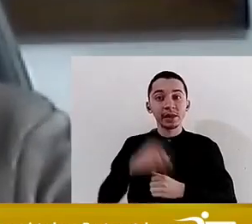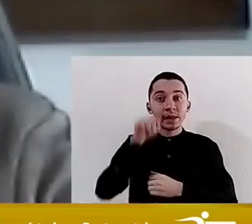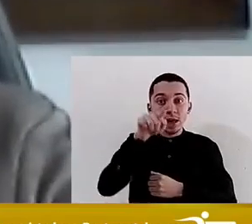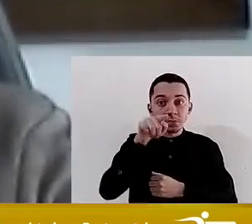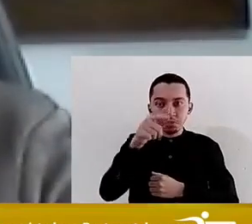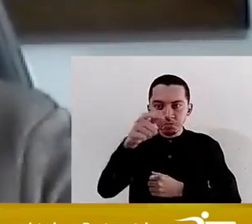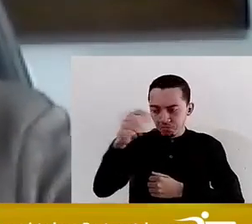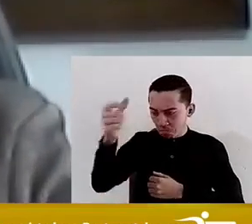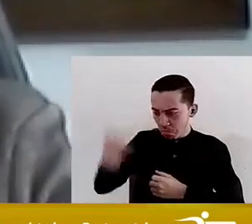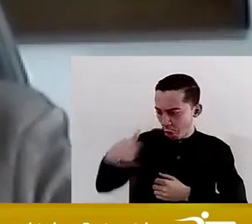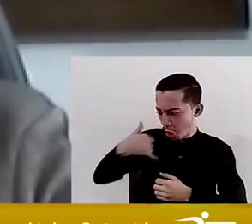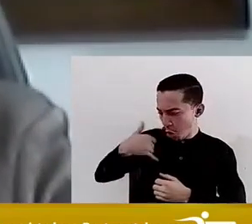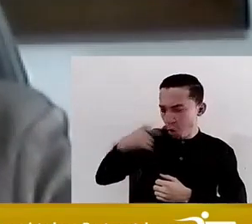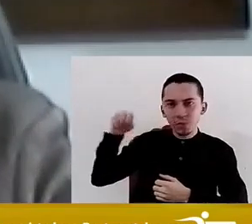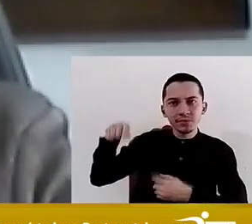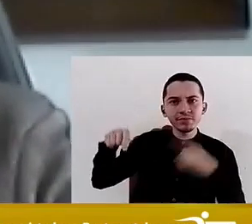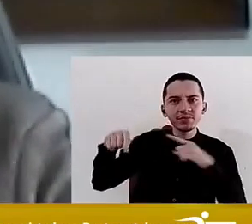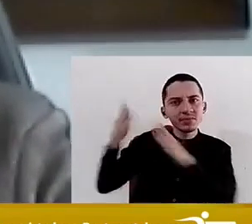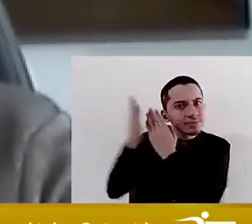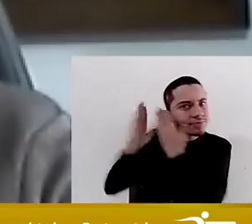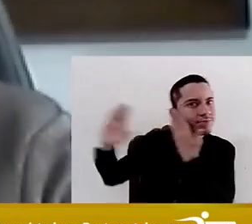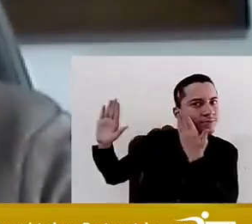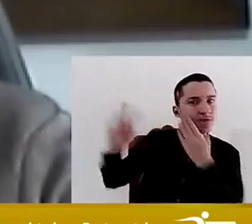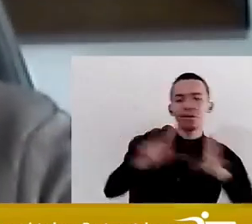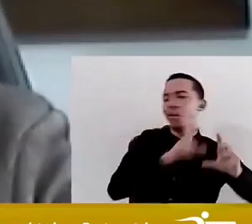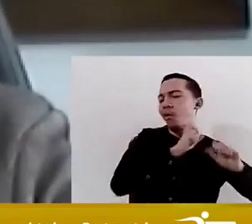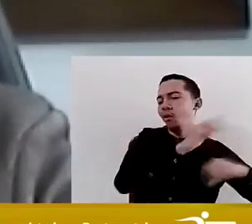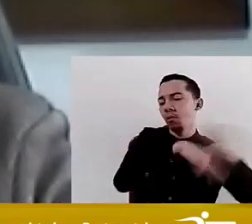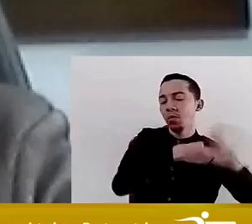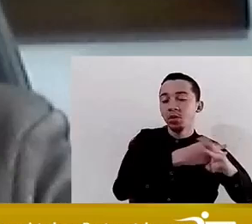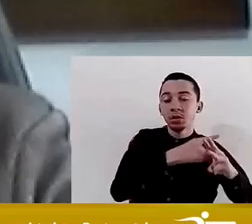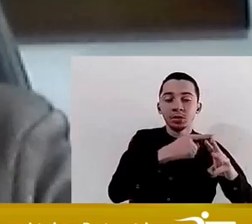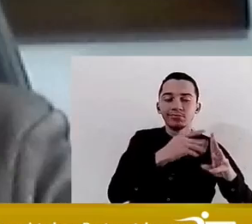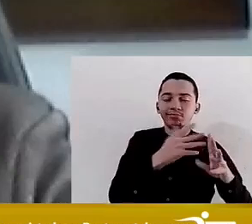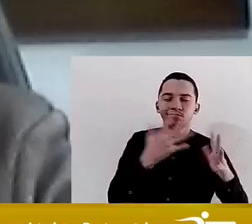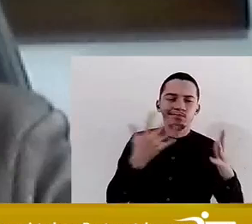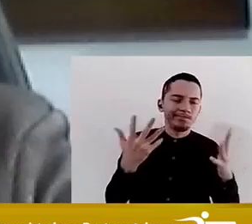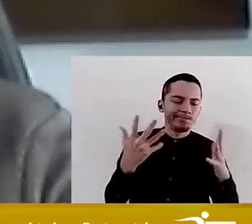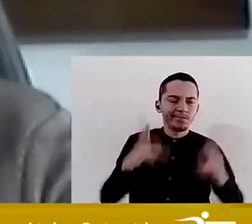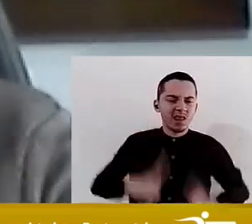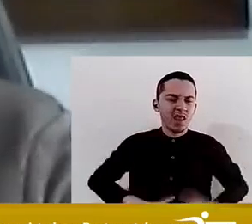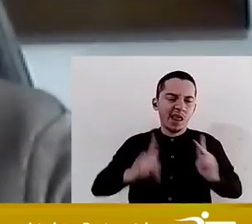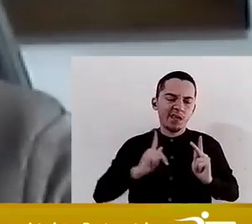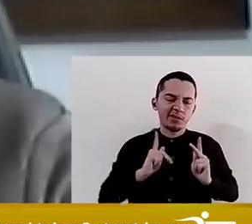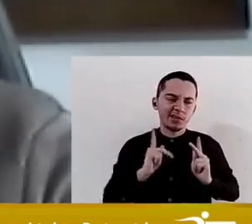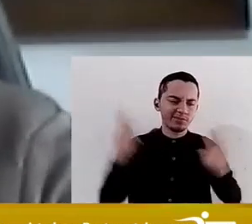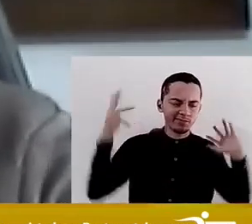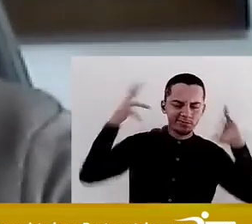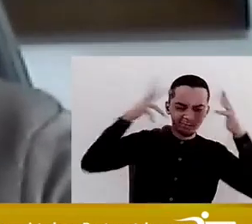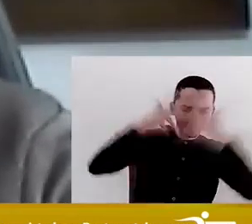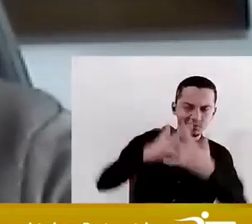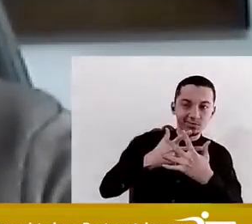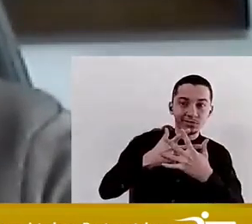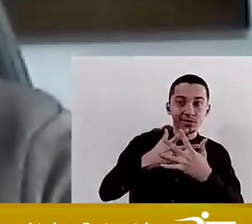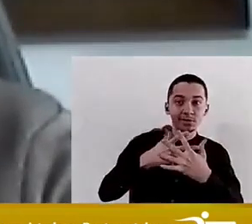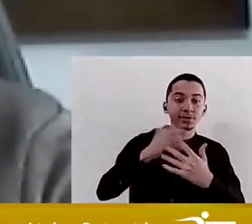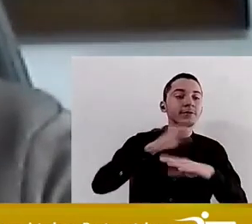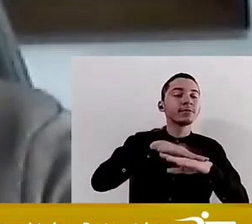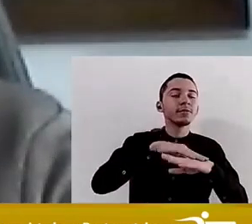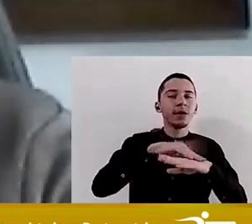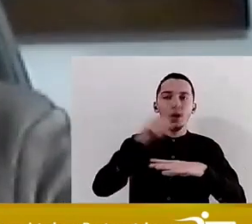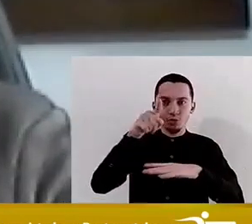descarriado, si está enredado en cosas de la vida, váyase con un machete y limpie el